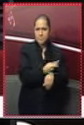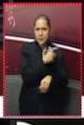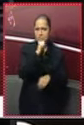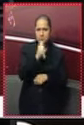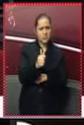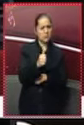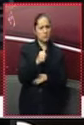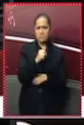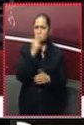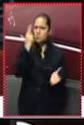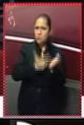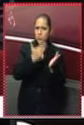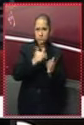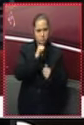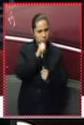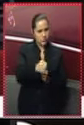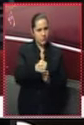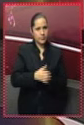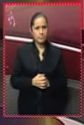cargas financieras.